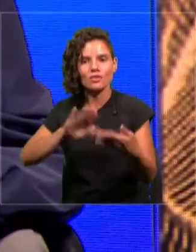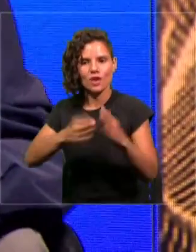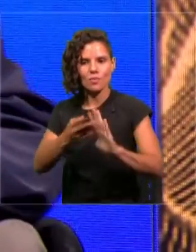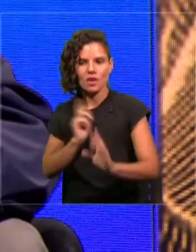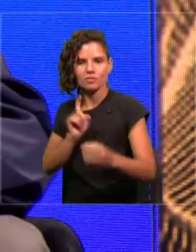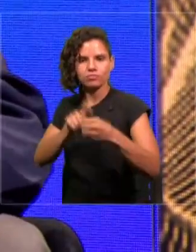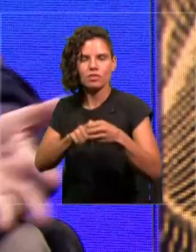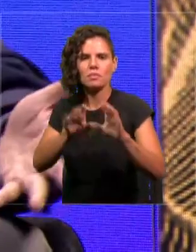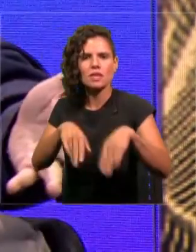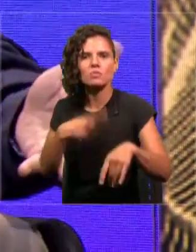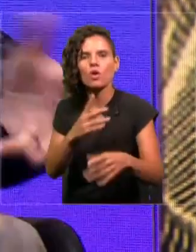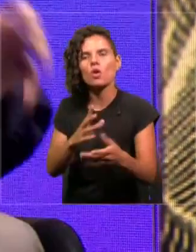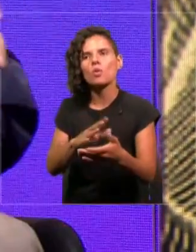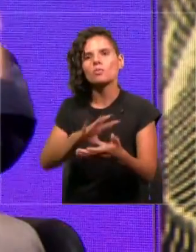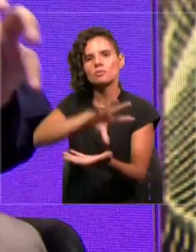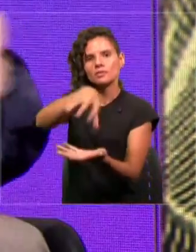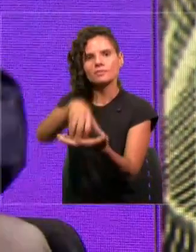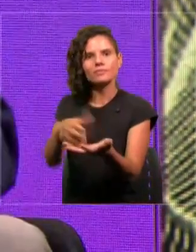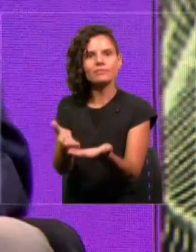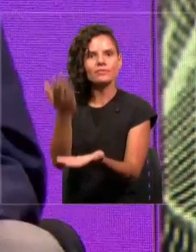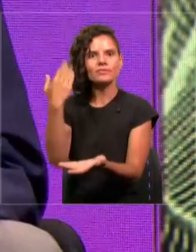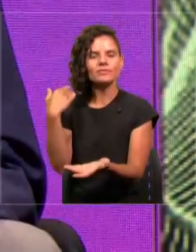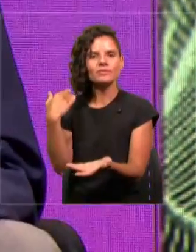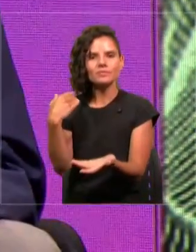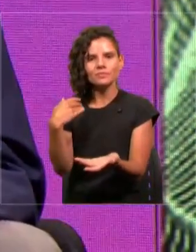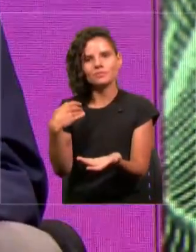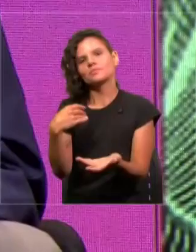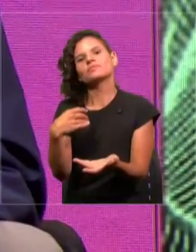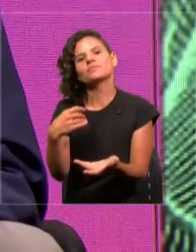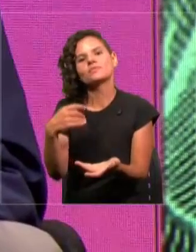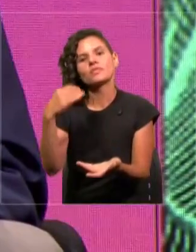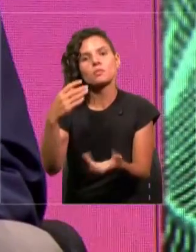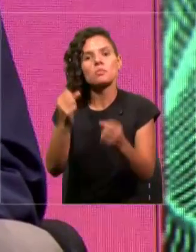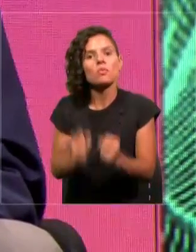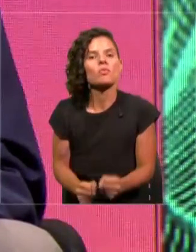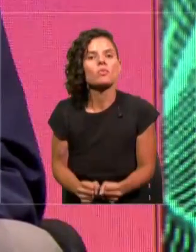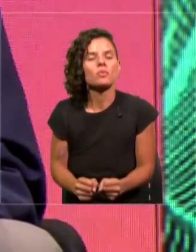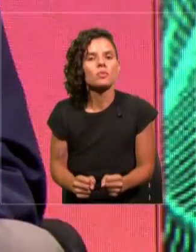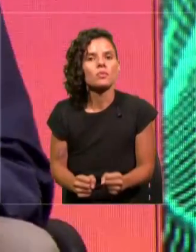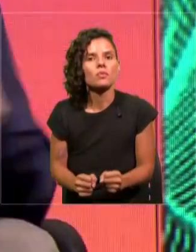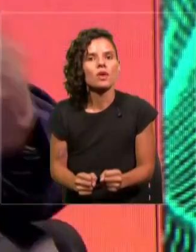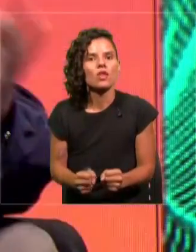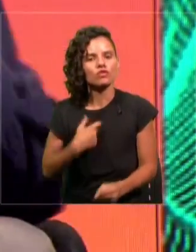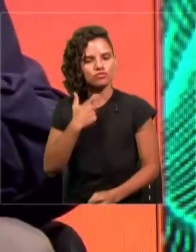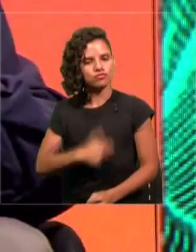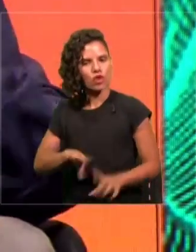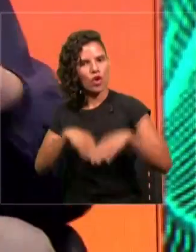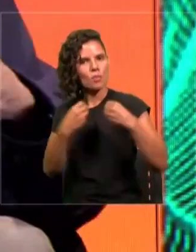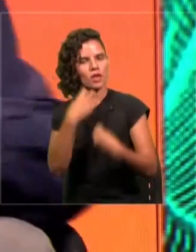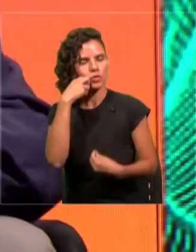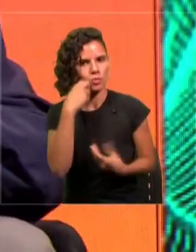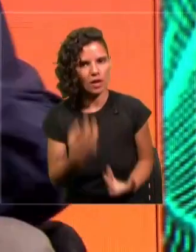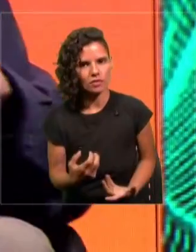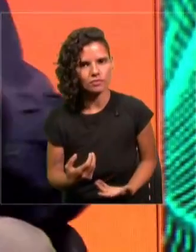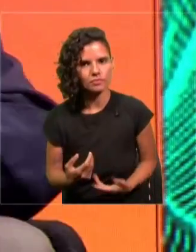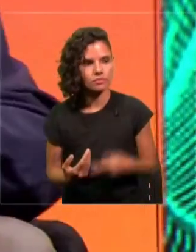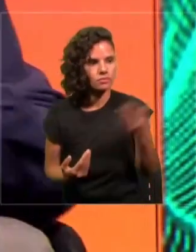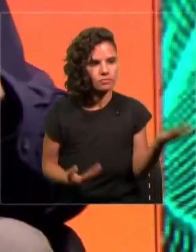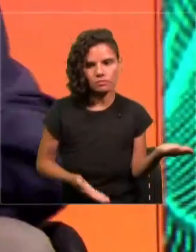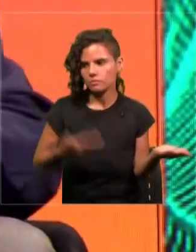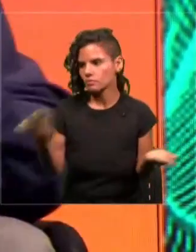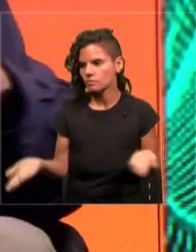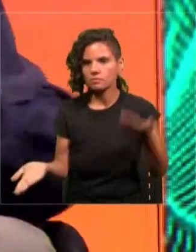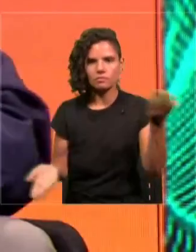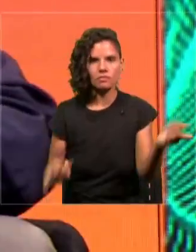al estilo de la polis de Aristóteles, alcanzo la plenitud como ser humano. Y ahí los otros son mis hermanos, y